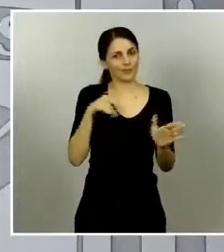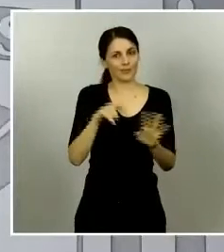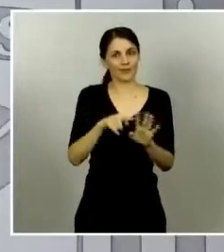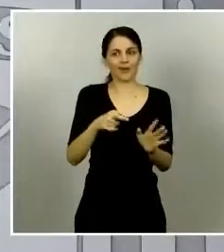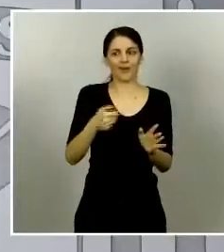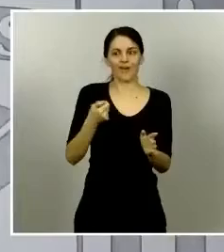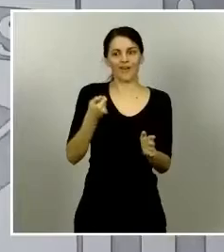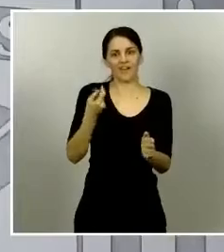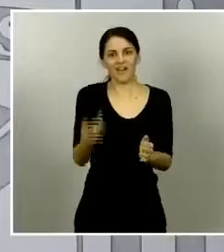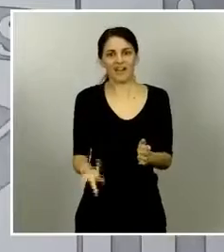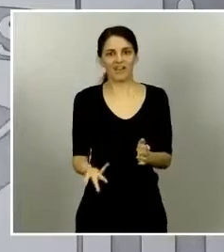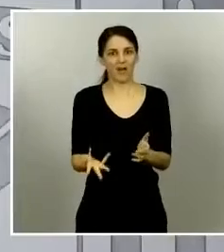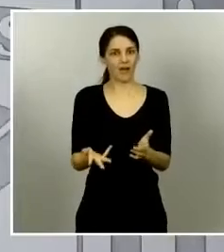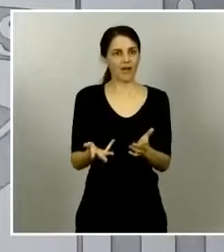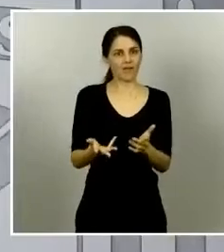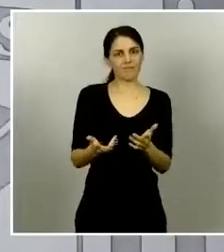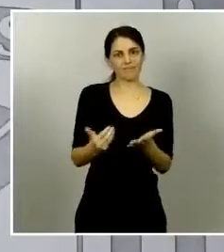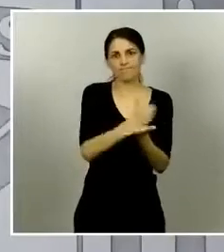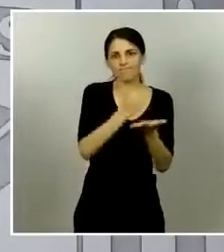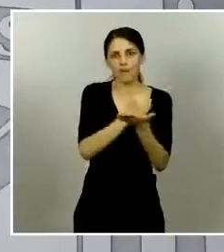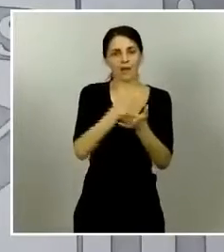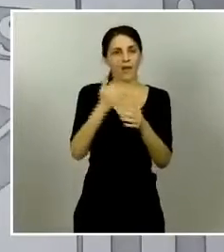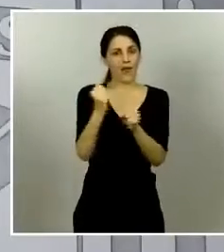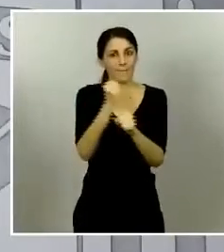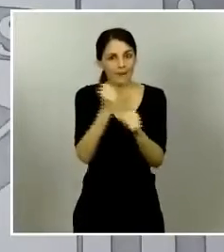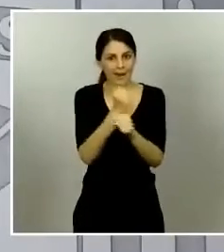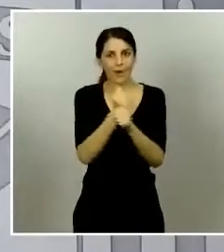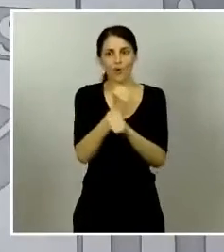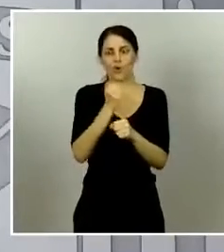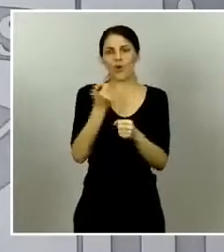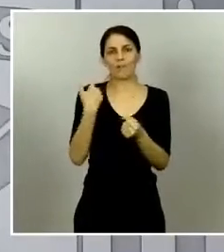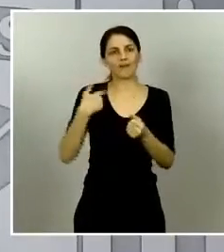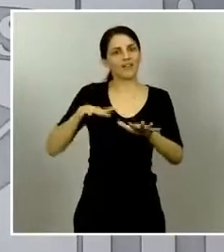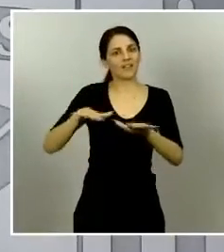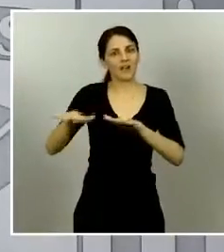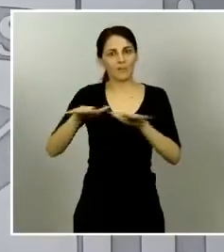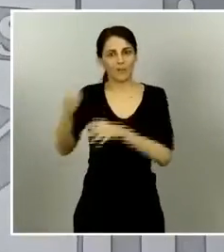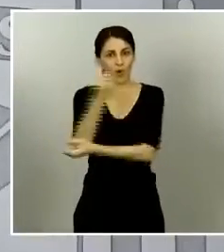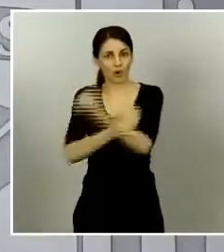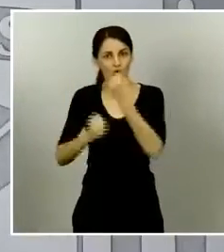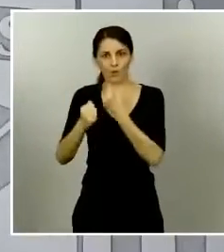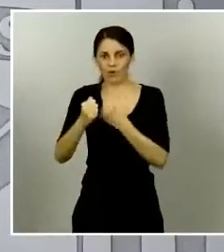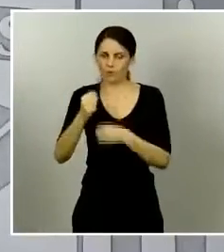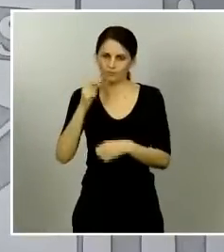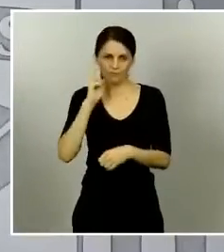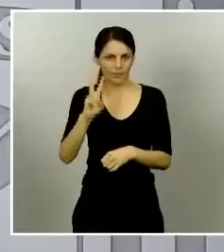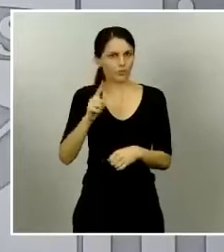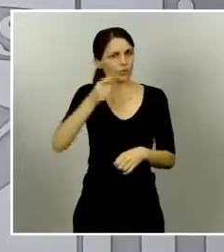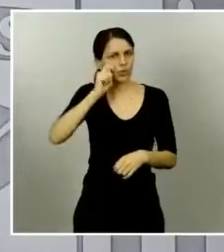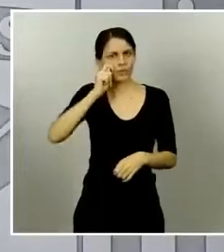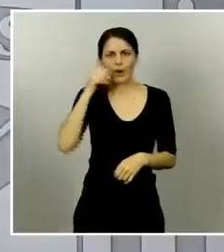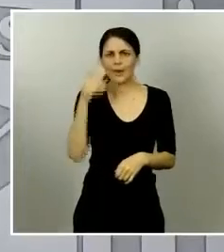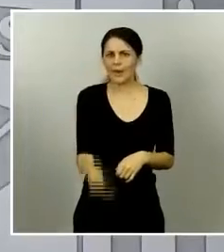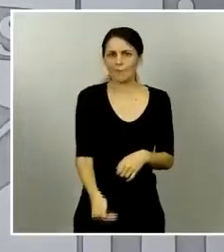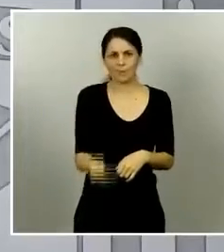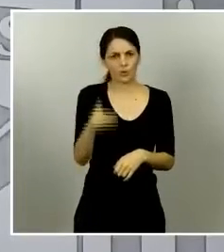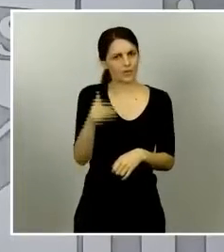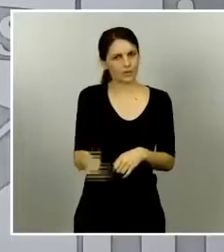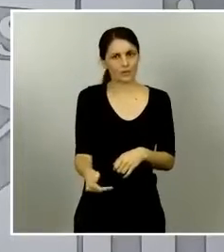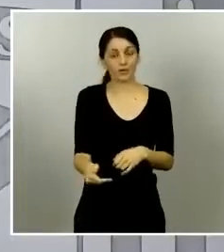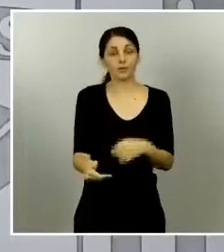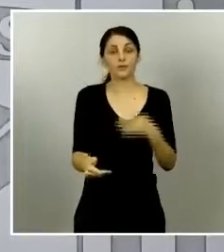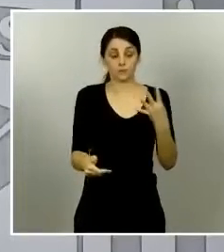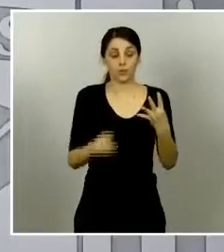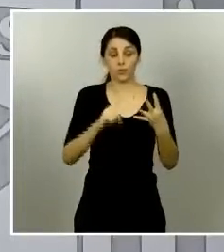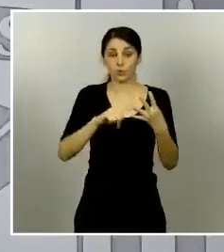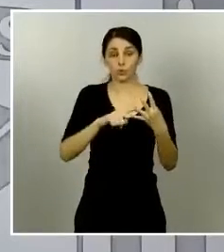esencial en nuestro país, porque aporta en términos de riqueza, de empleo y de dinamismo económico una parte muy sustancial